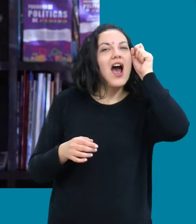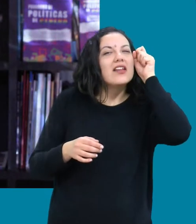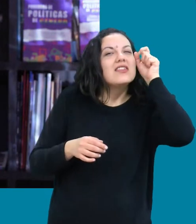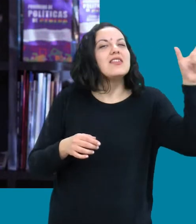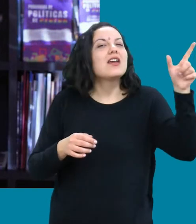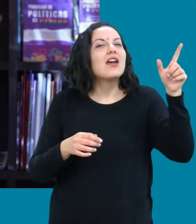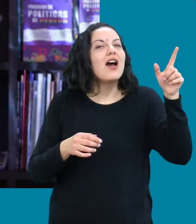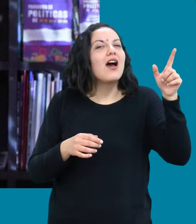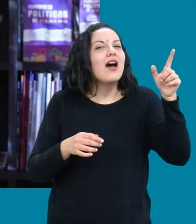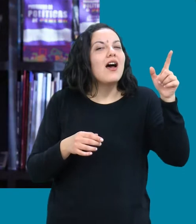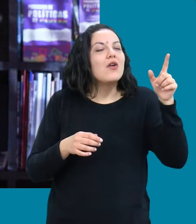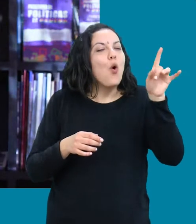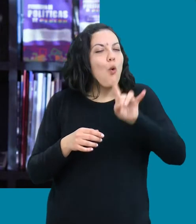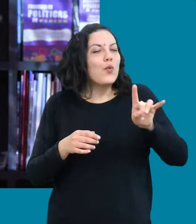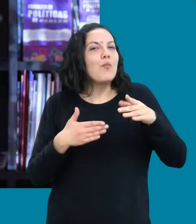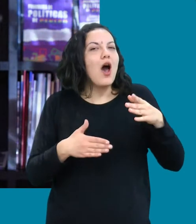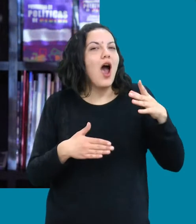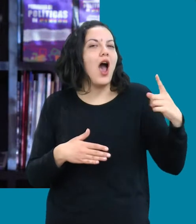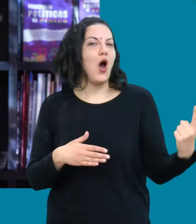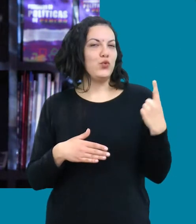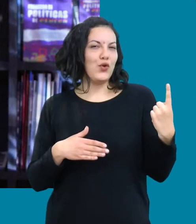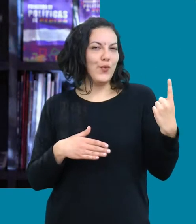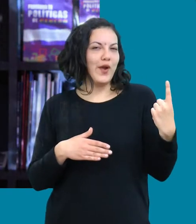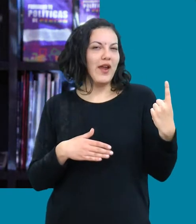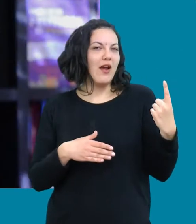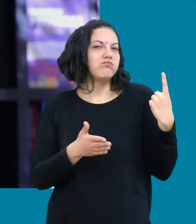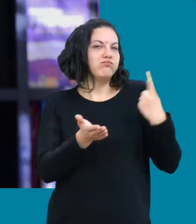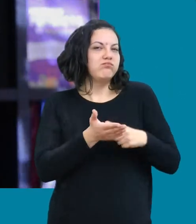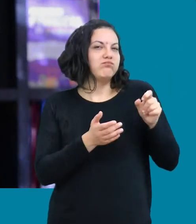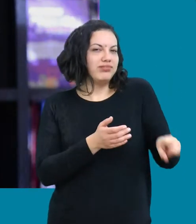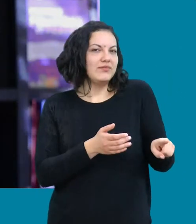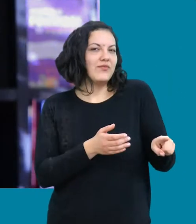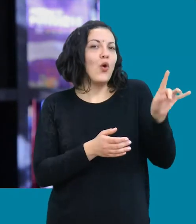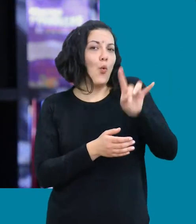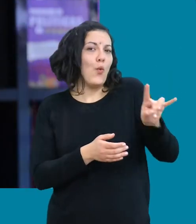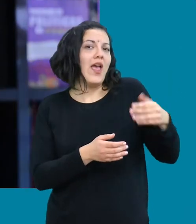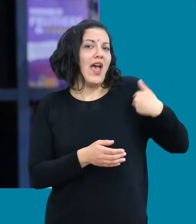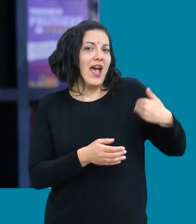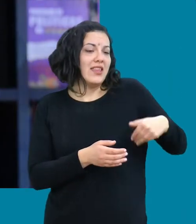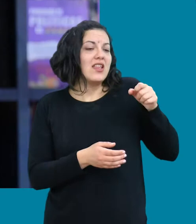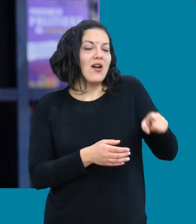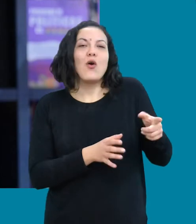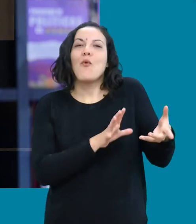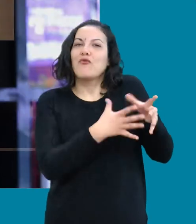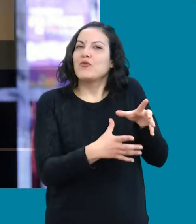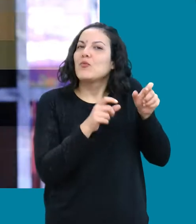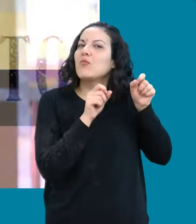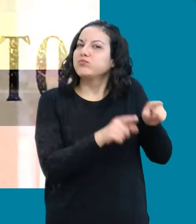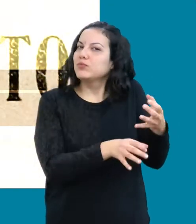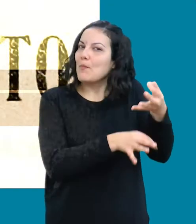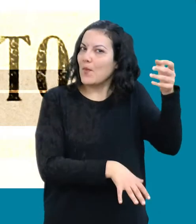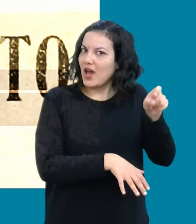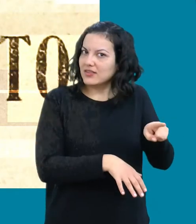poder político externo a la universidad, le dan a la Universidad Argentina una fisonomía